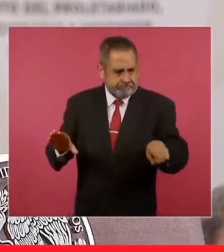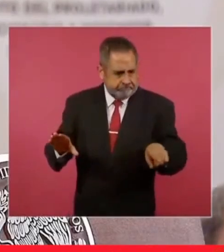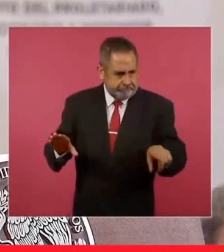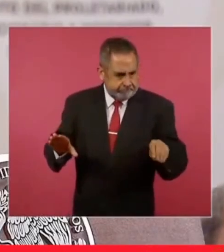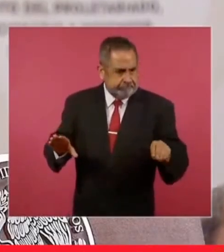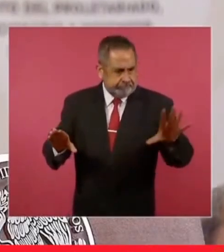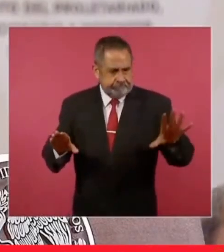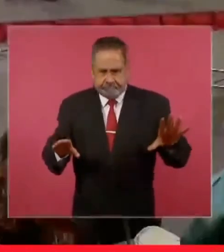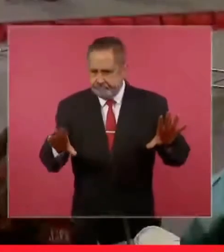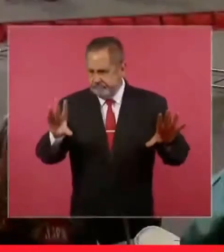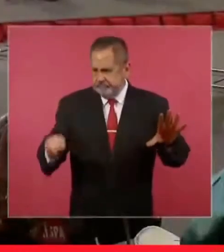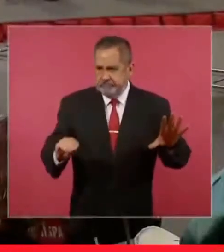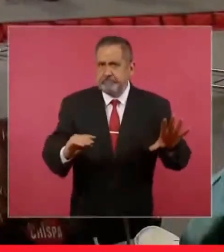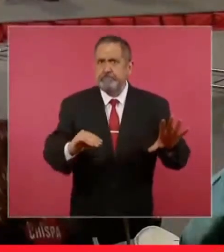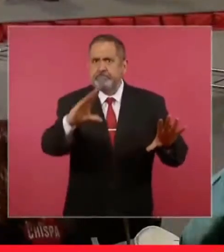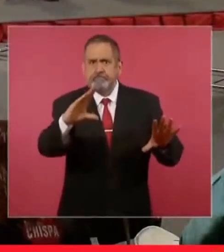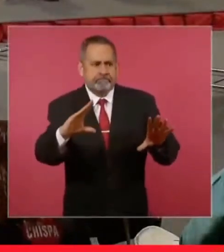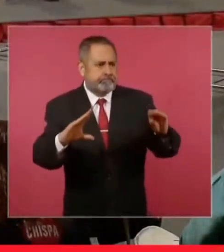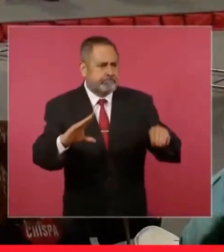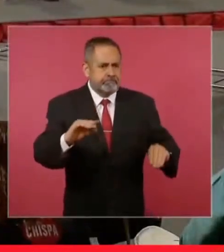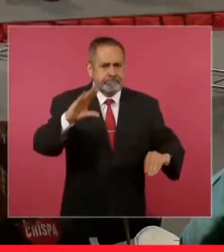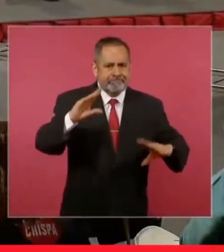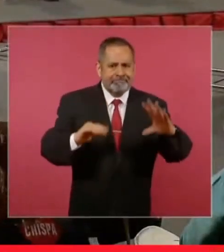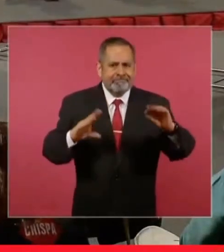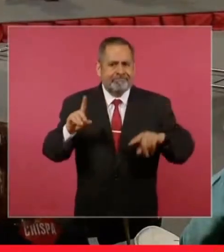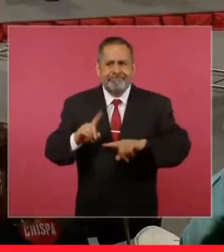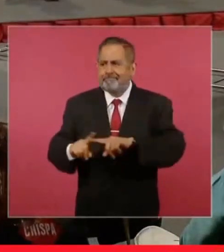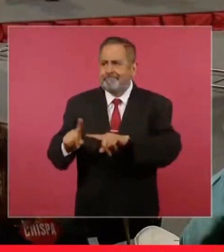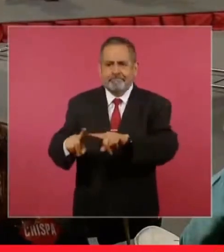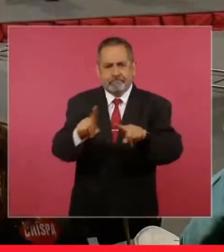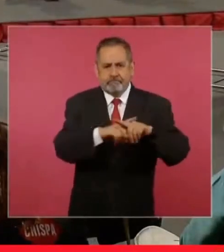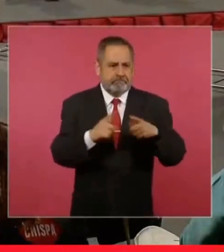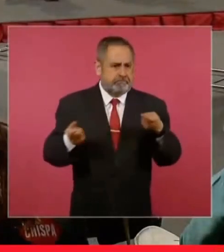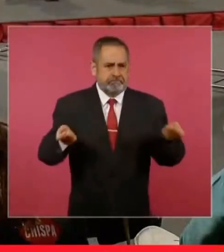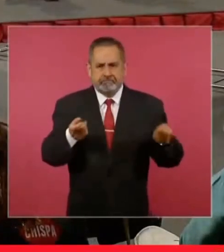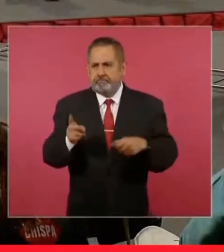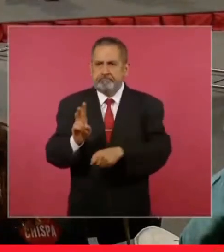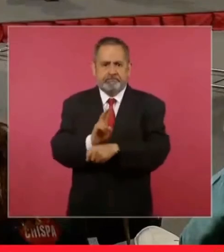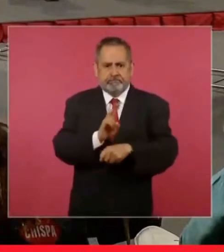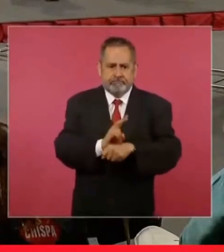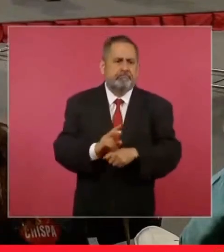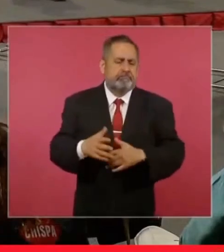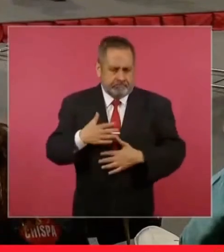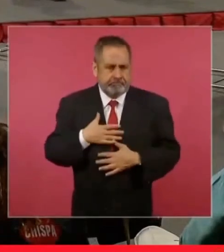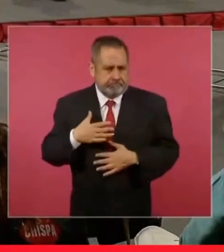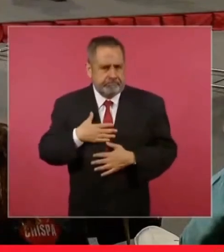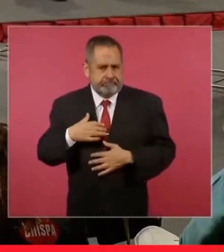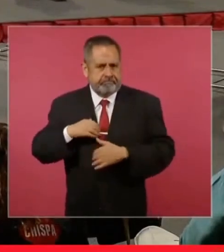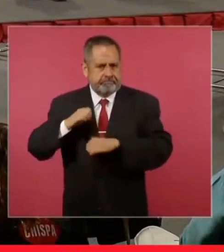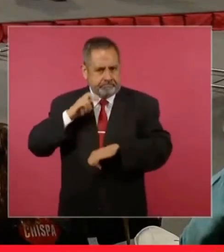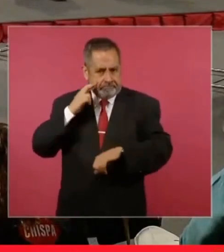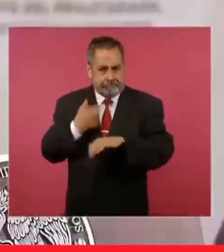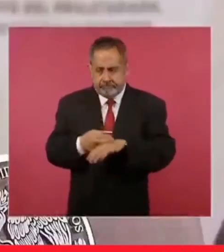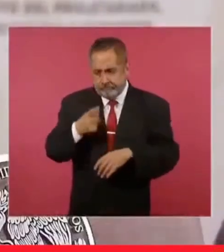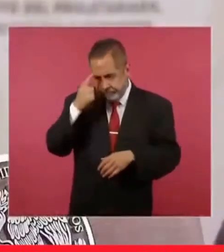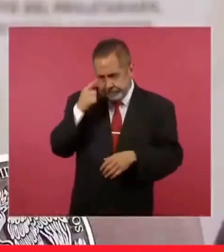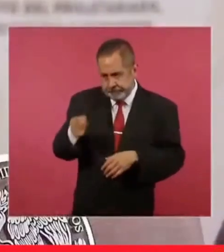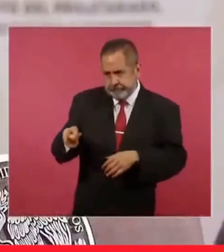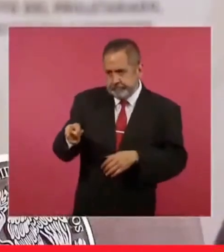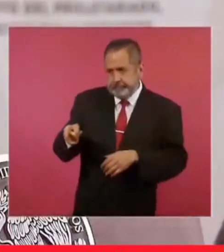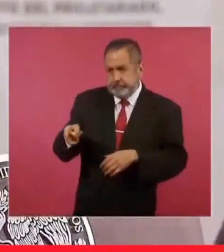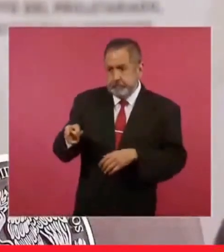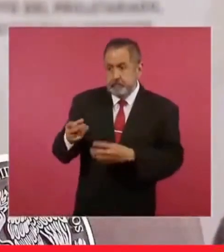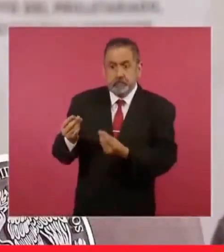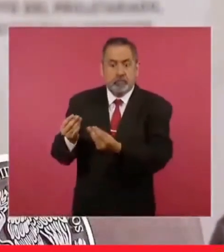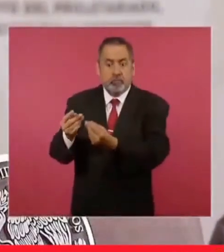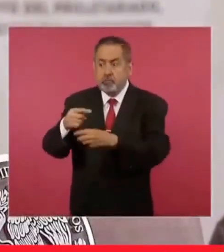ámbito público y privado, es decir, de la Comisión Federal y de entidades privadas. Damos instrucciones para que ajusten su generación